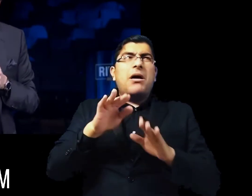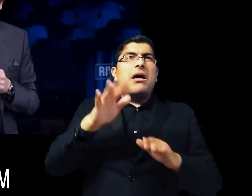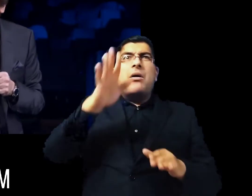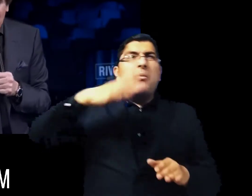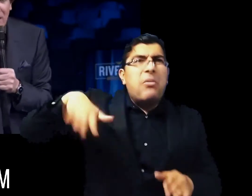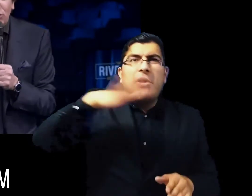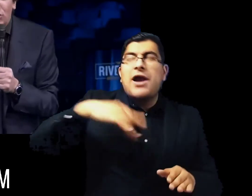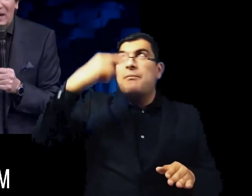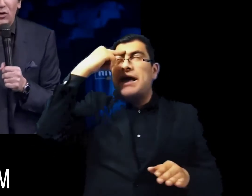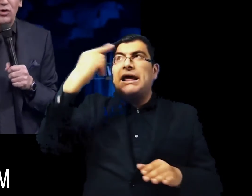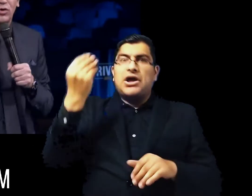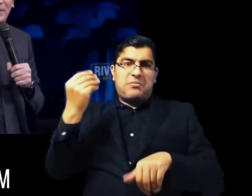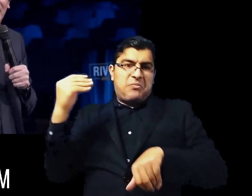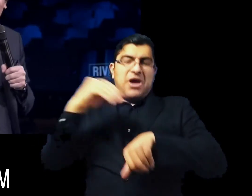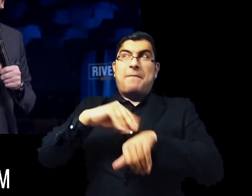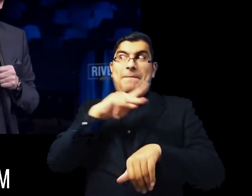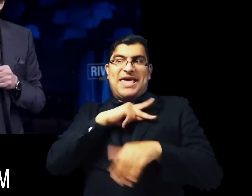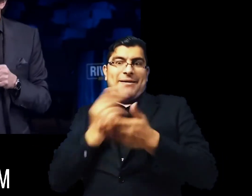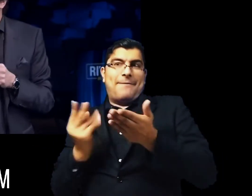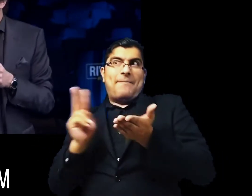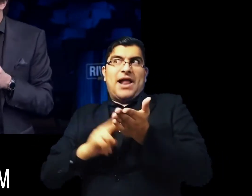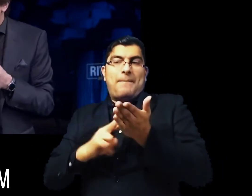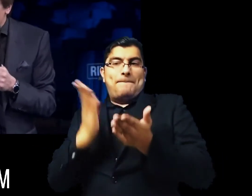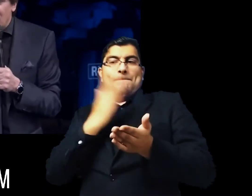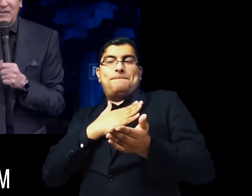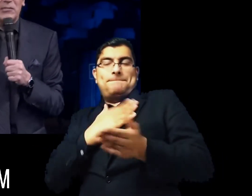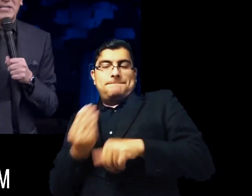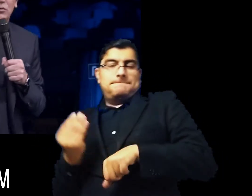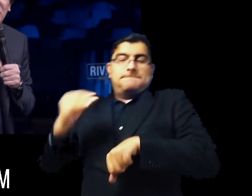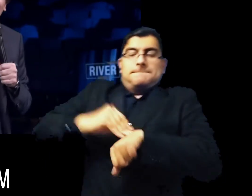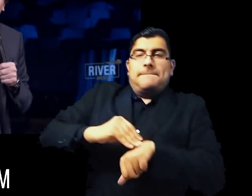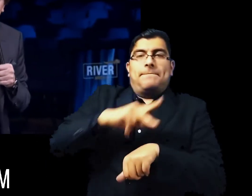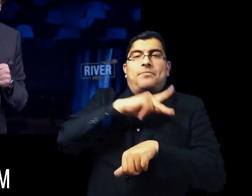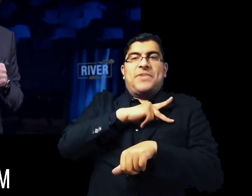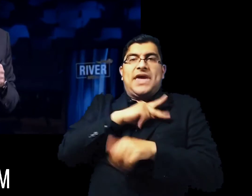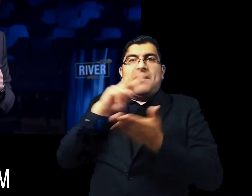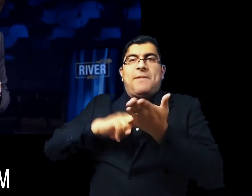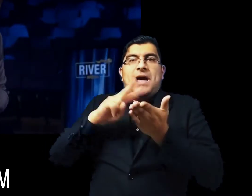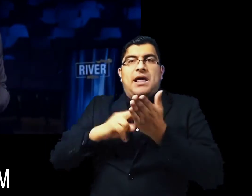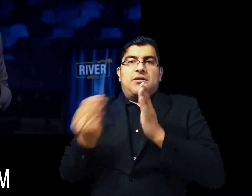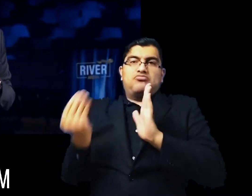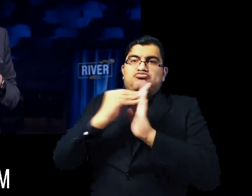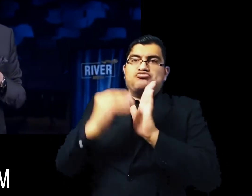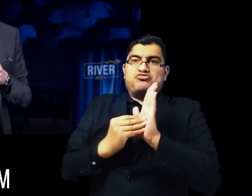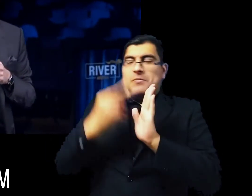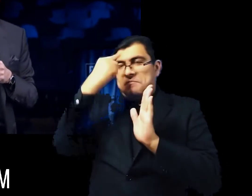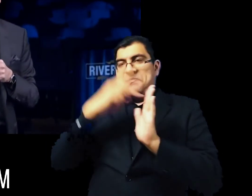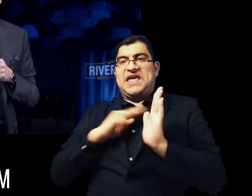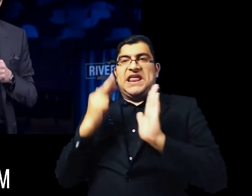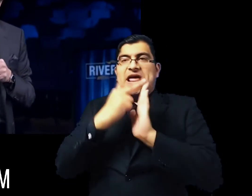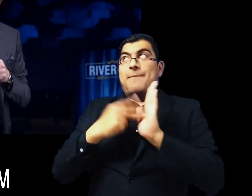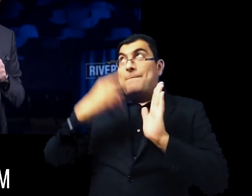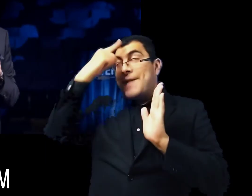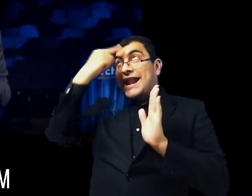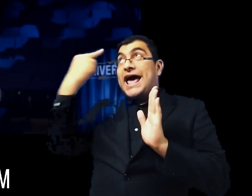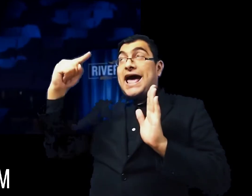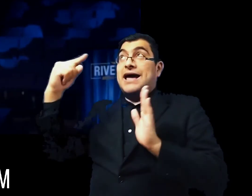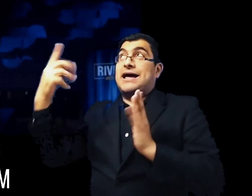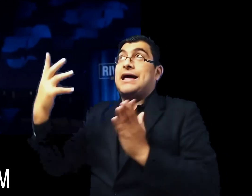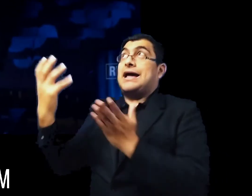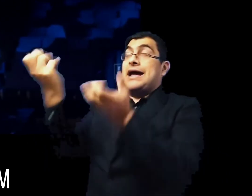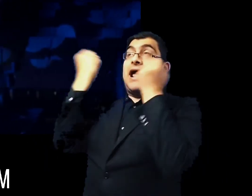búsqueda para establecer nuestro valor, para establecer nuestra valía, para merecerlo. Y esa